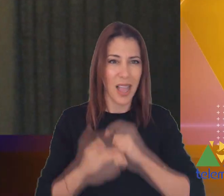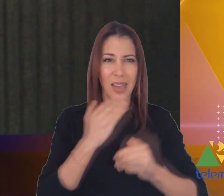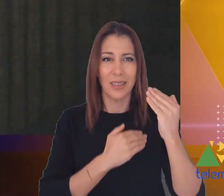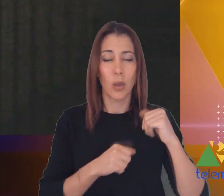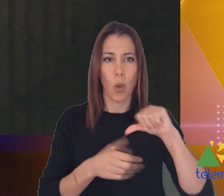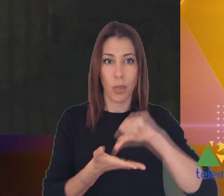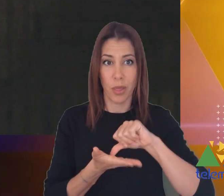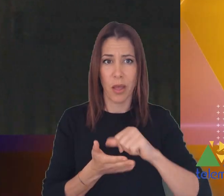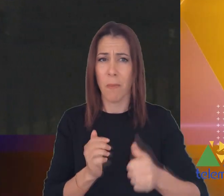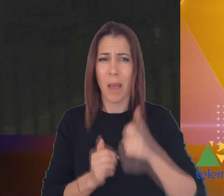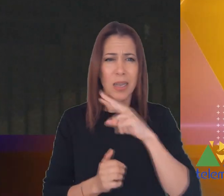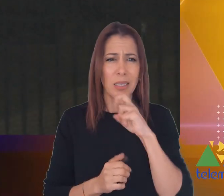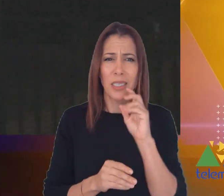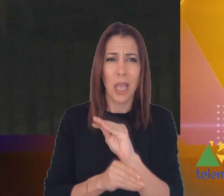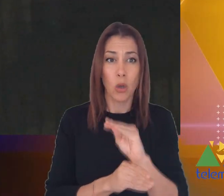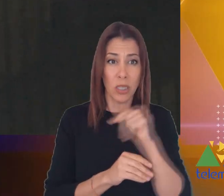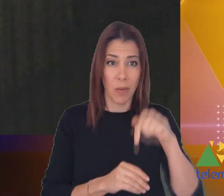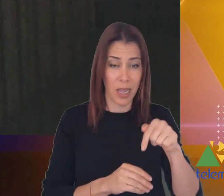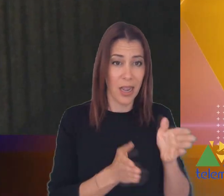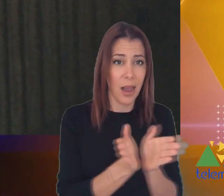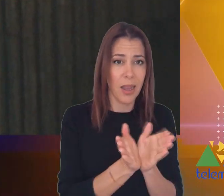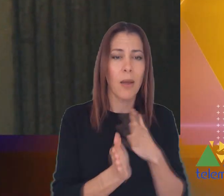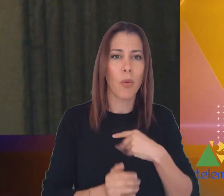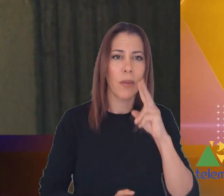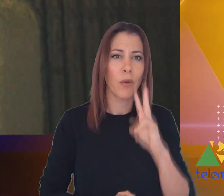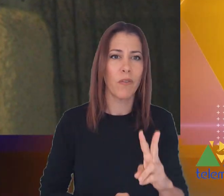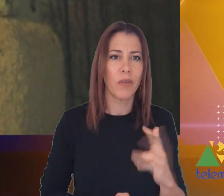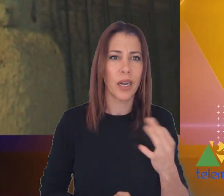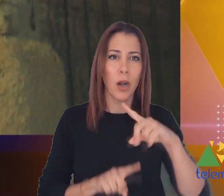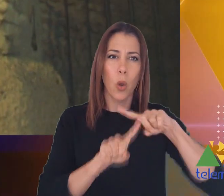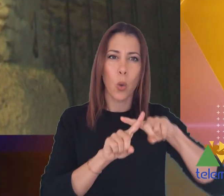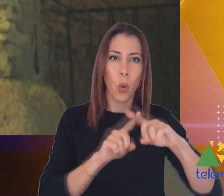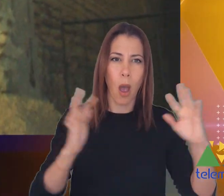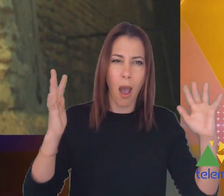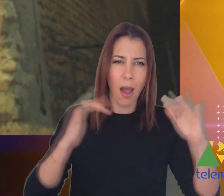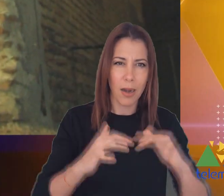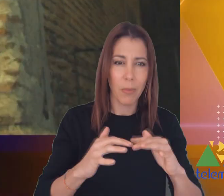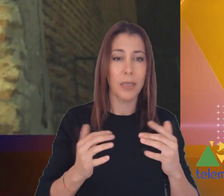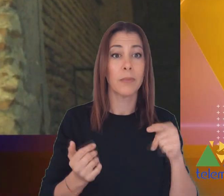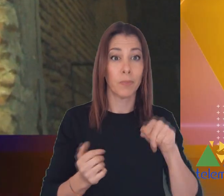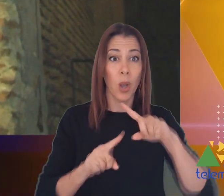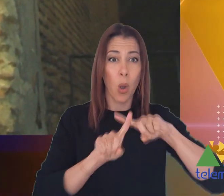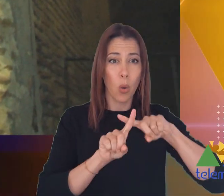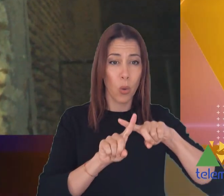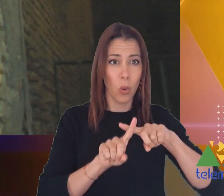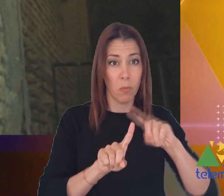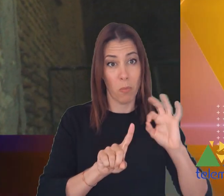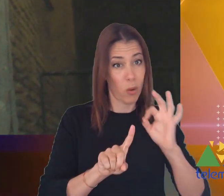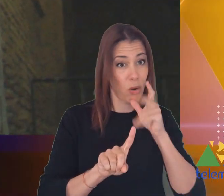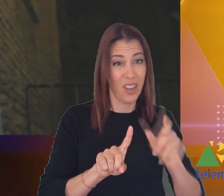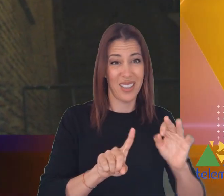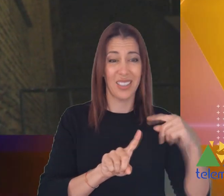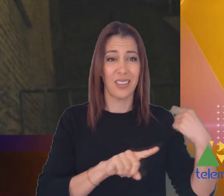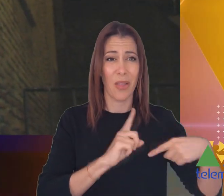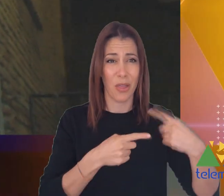ciudad, lo que mejor se conserva. Aquí en la esquina podemos ver la Cruz de las Ánimas, una cruz según la tradición